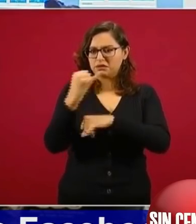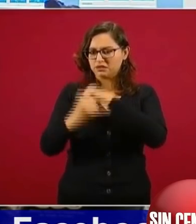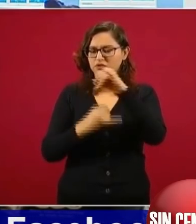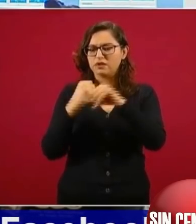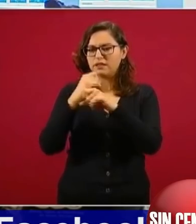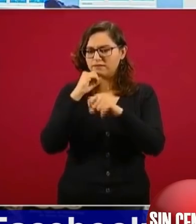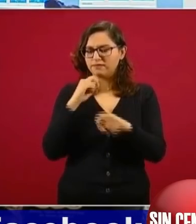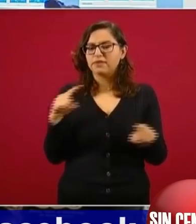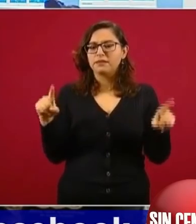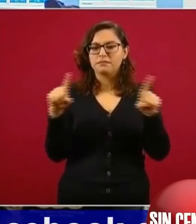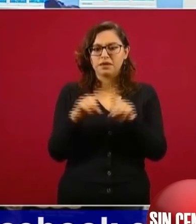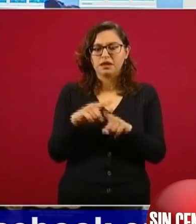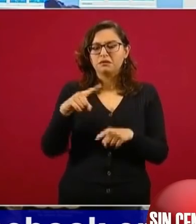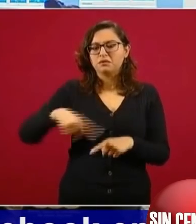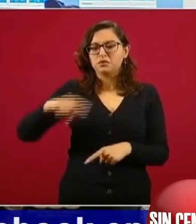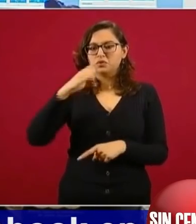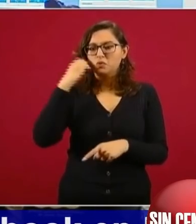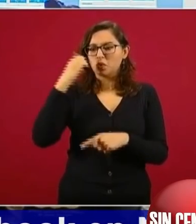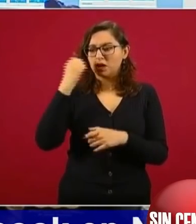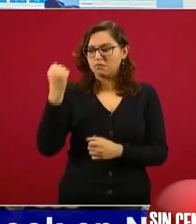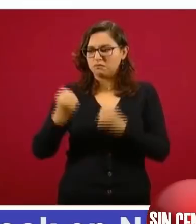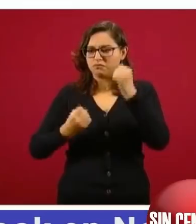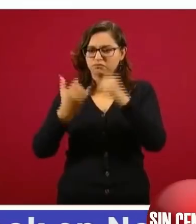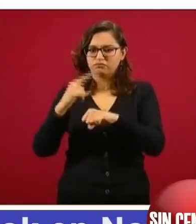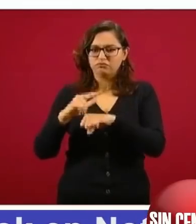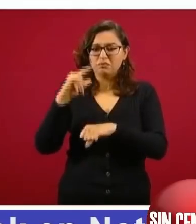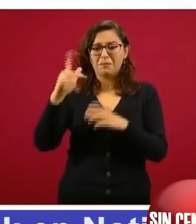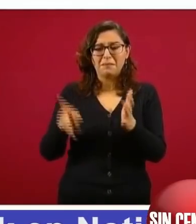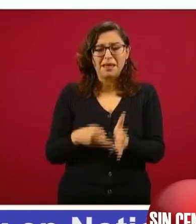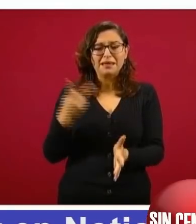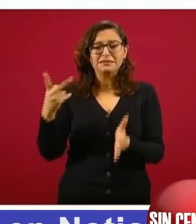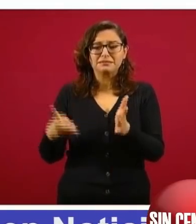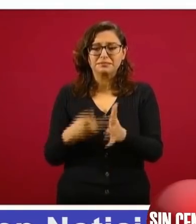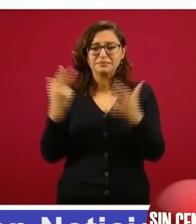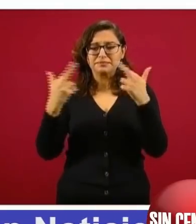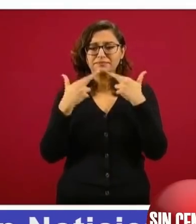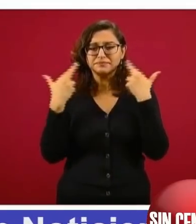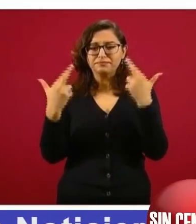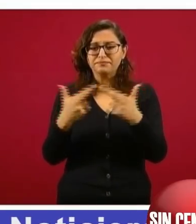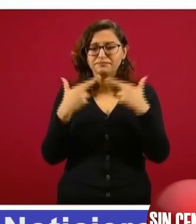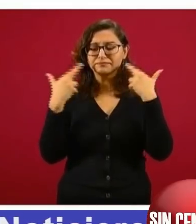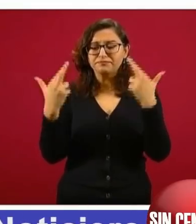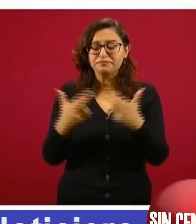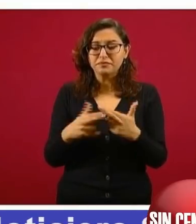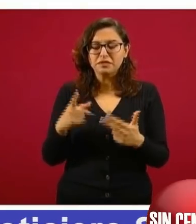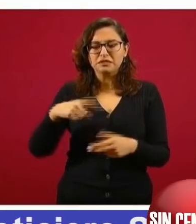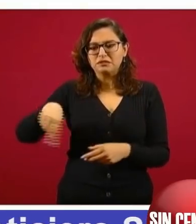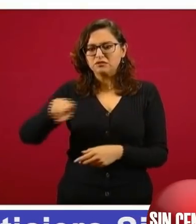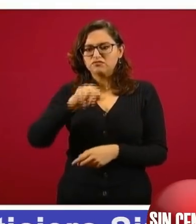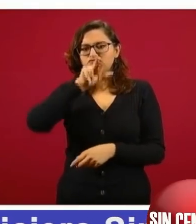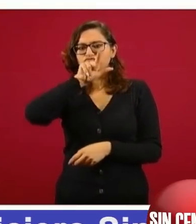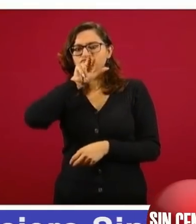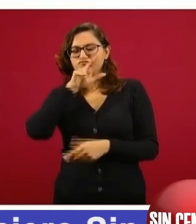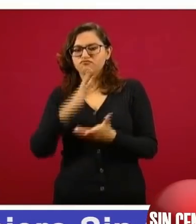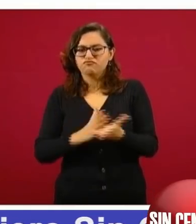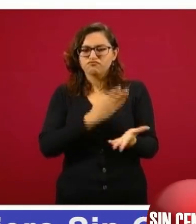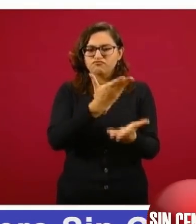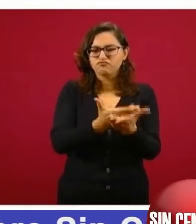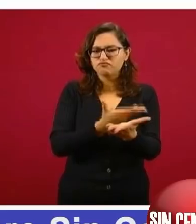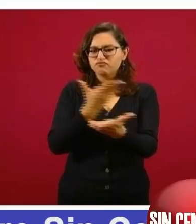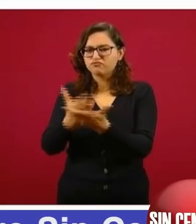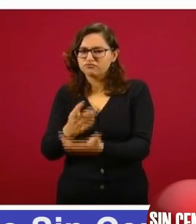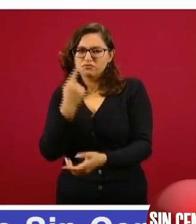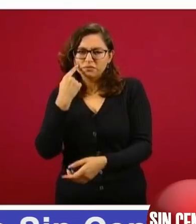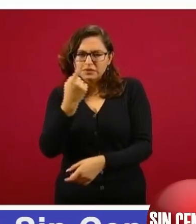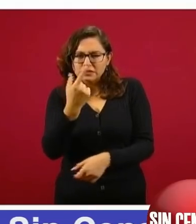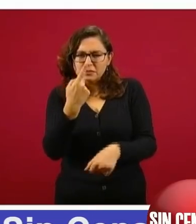Aviadores. Hubieron una buena cantidad de reuniones. Ellos presentaron todas sus objeciones, sus preocupaciones, a dónde veían